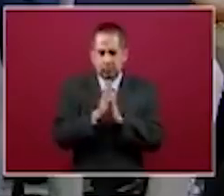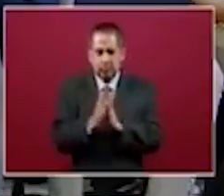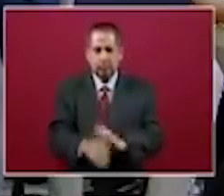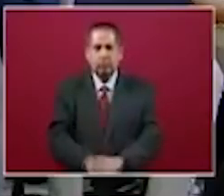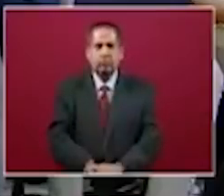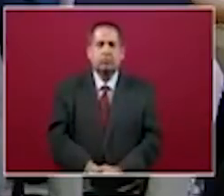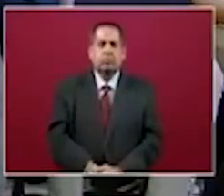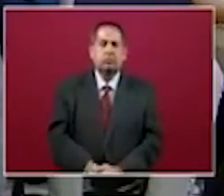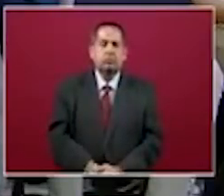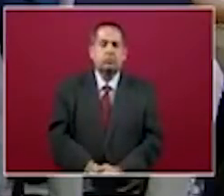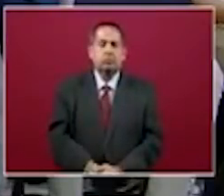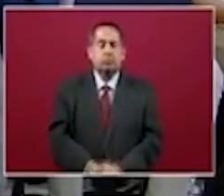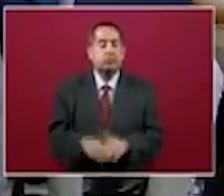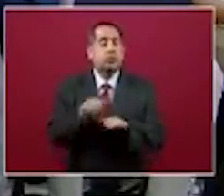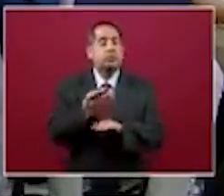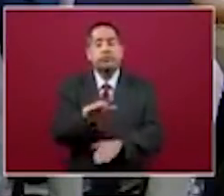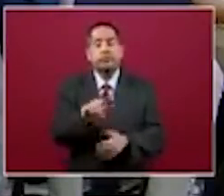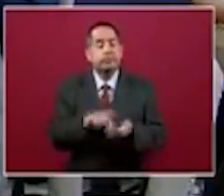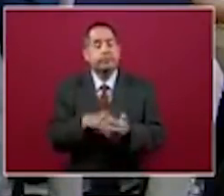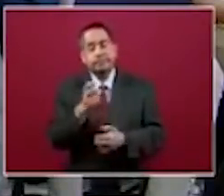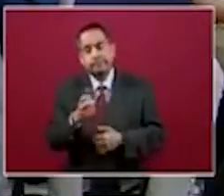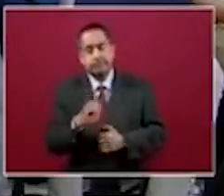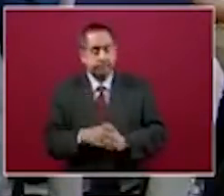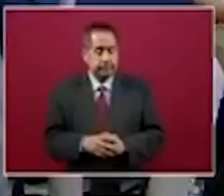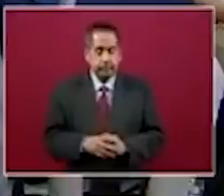favor. Bueno, sobre eso hay que